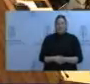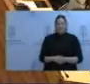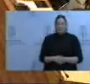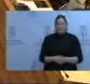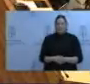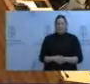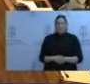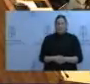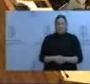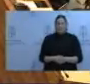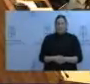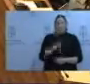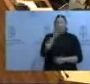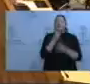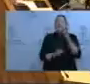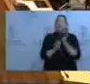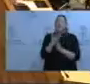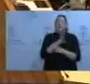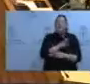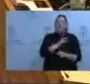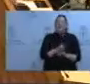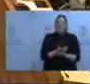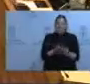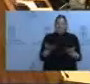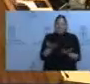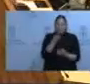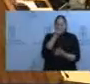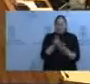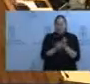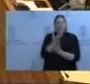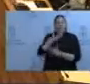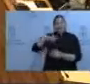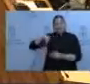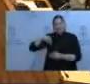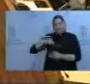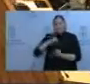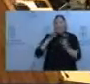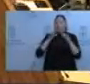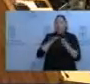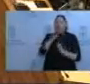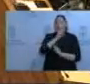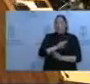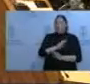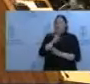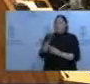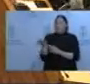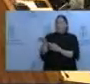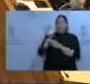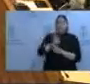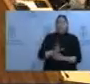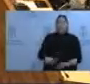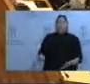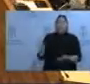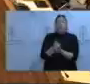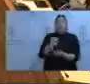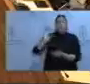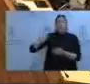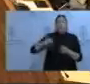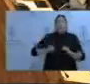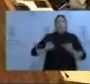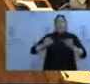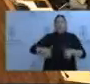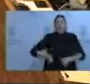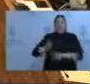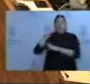Gracias, señor presidente. Buenos días, señorías. De nuevo, el Grupo Parlamentario Popular presenta esta iniciativa al